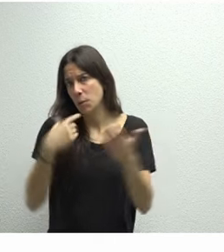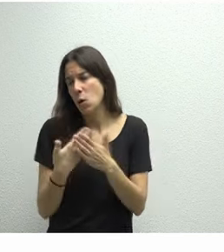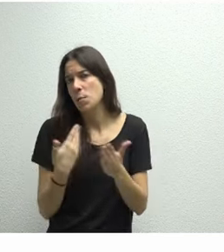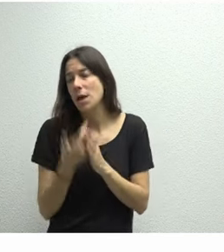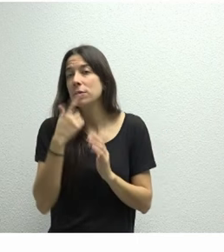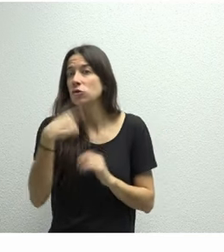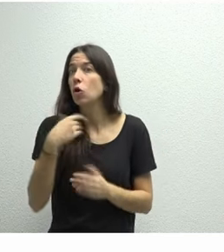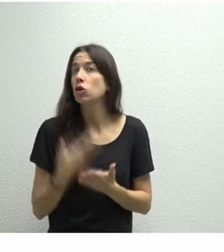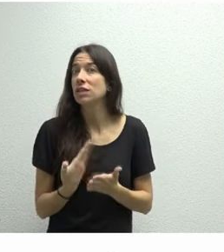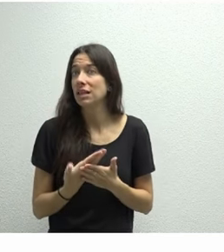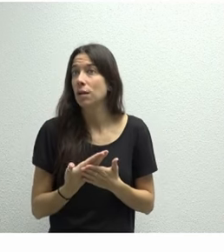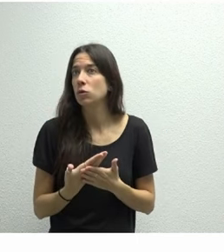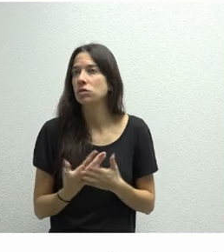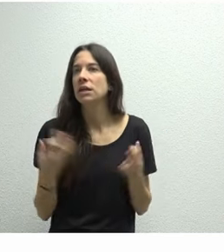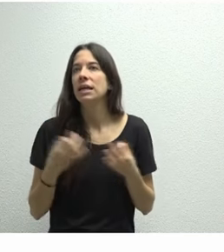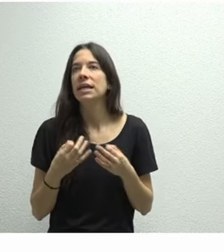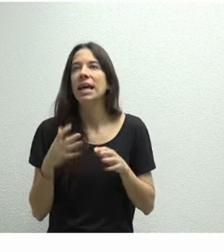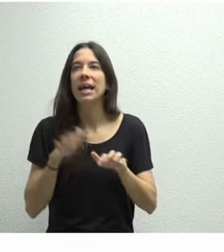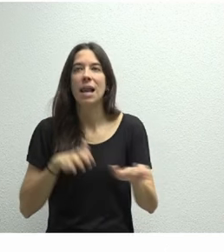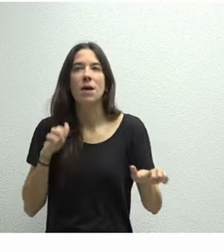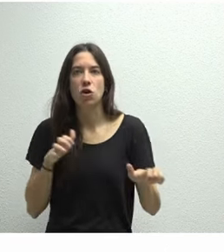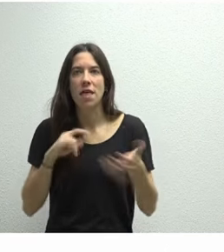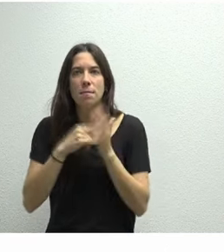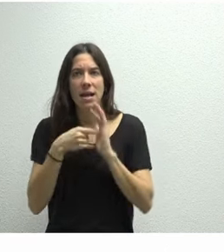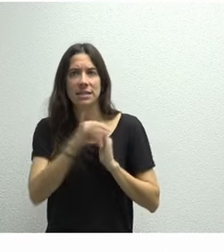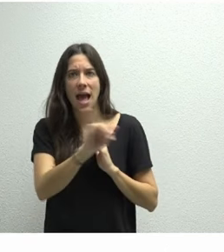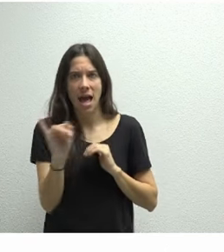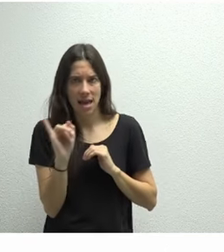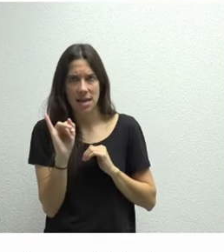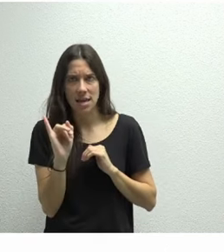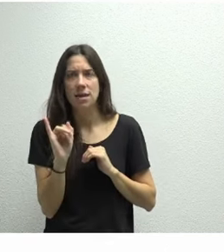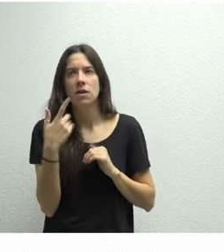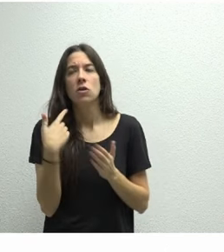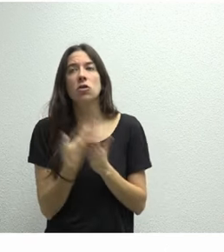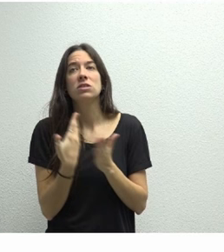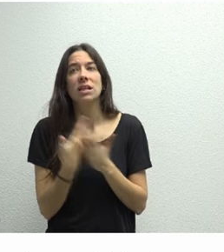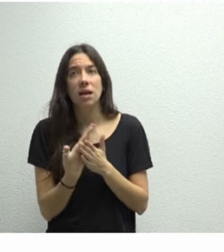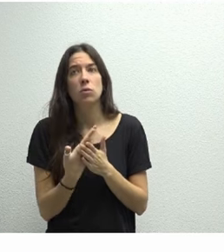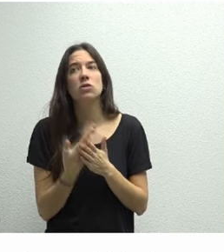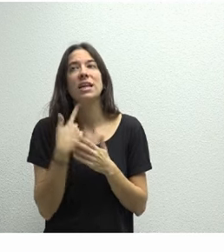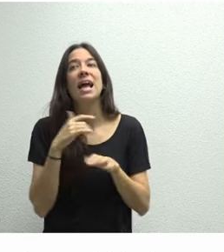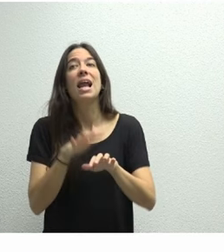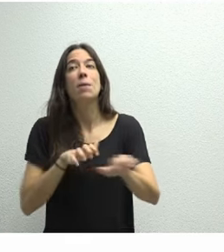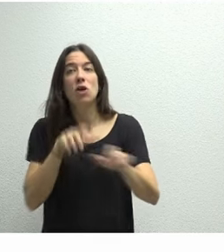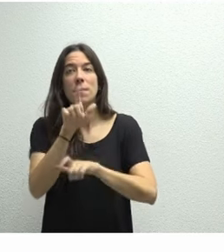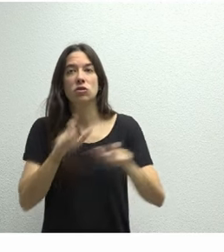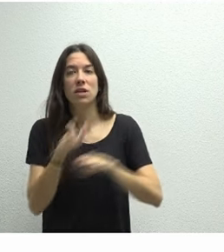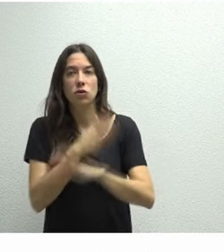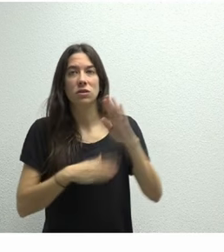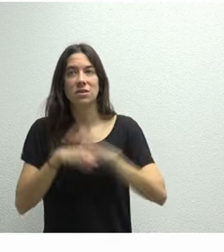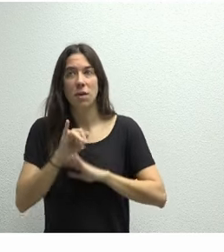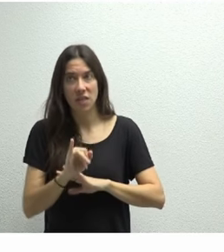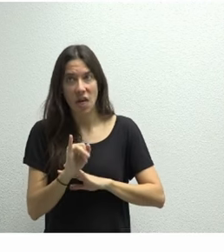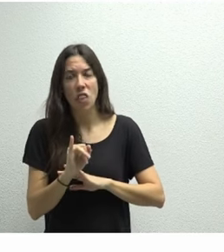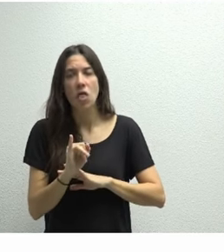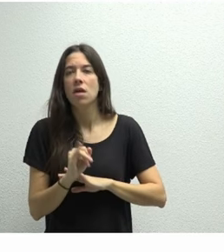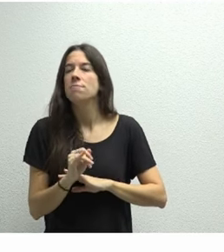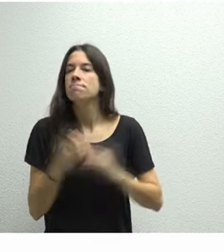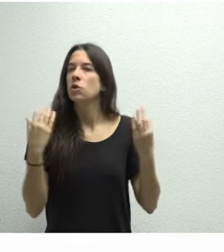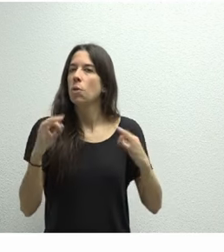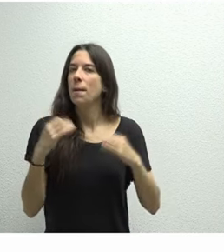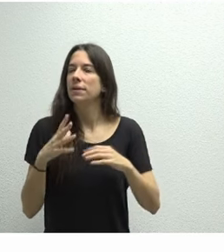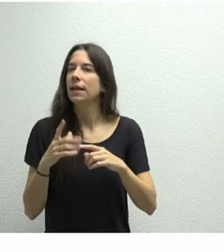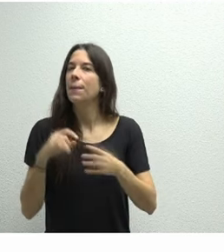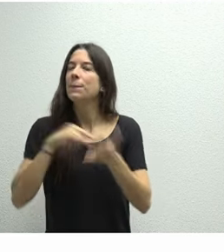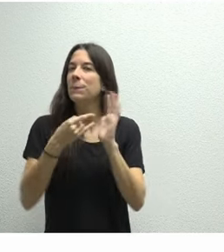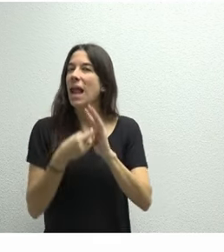Bueno eso es que los planes están no lo que constatamos es que la mayoría de personas con discapacidad son excluidas de